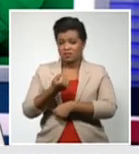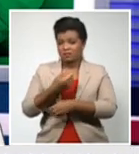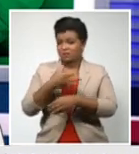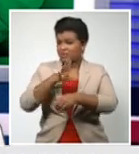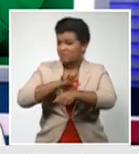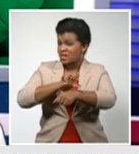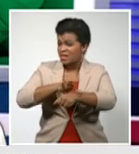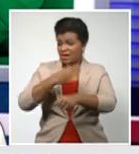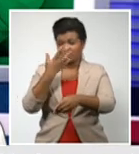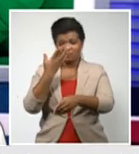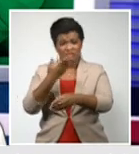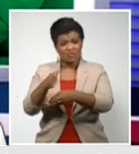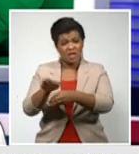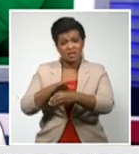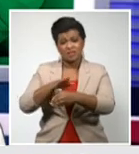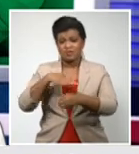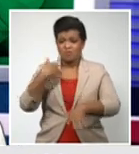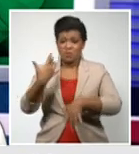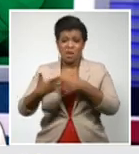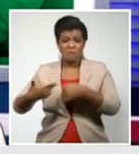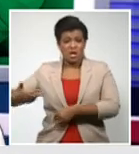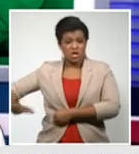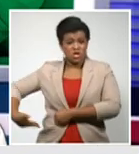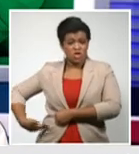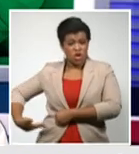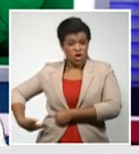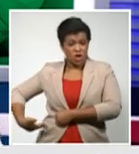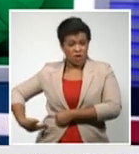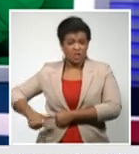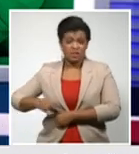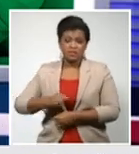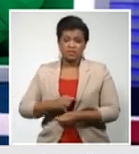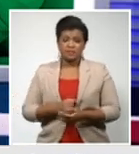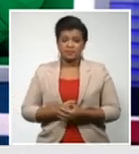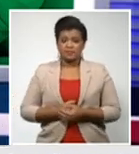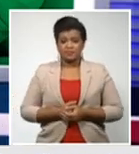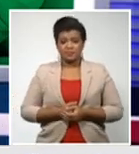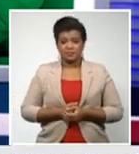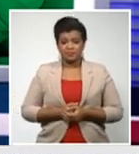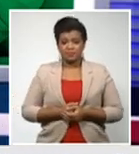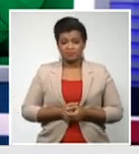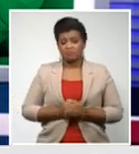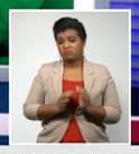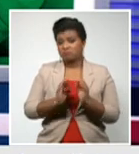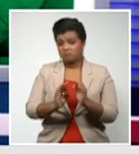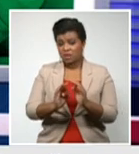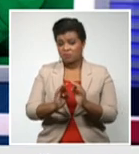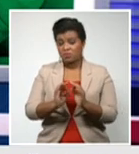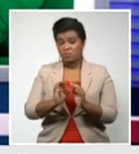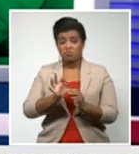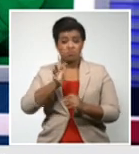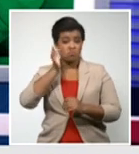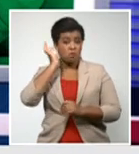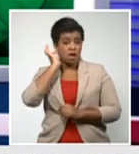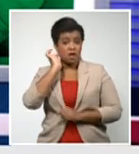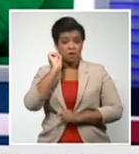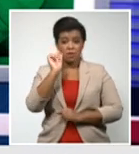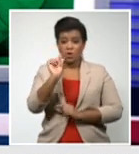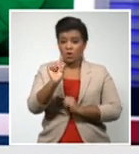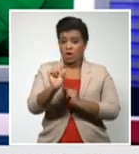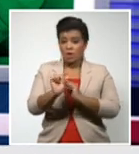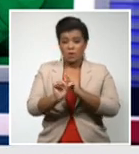litiasis renal, una toxoplasmosis, que realmente hicieron su evolución un